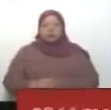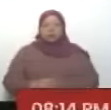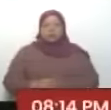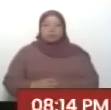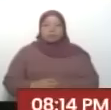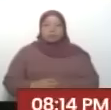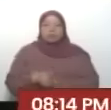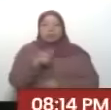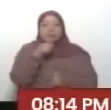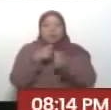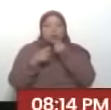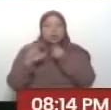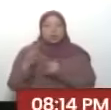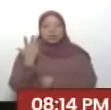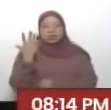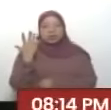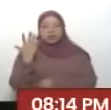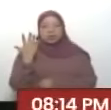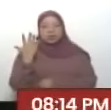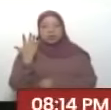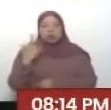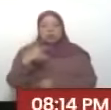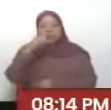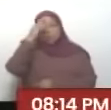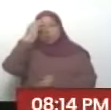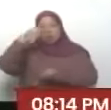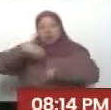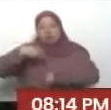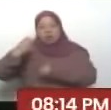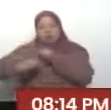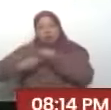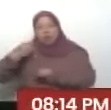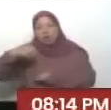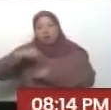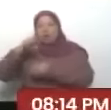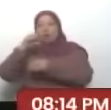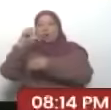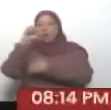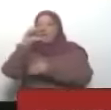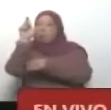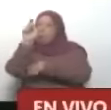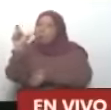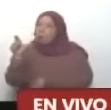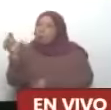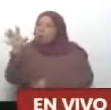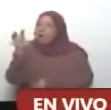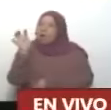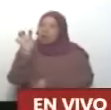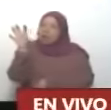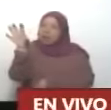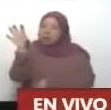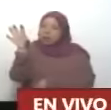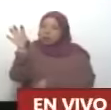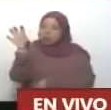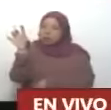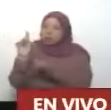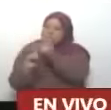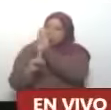Pregunta número 5. ¿Está usted de acuerdo con la creación del Estado Guayana Esequiba? y